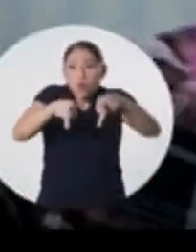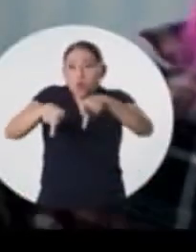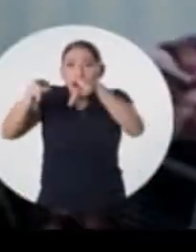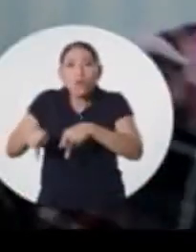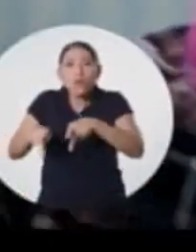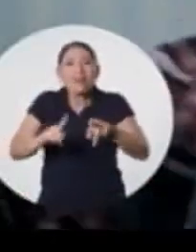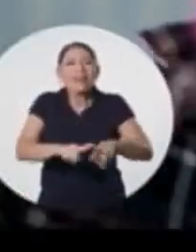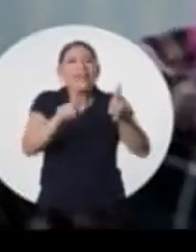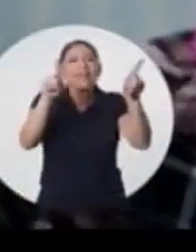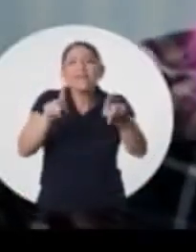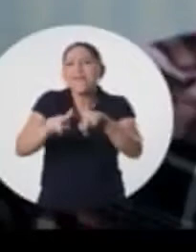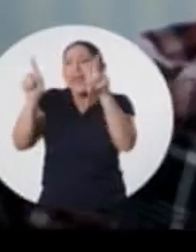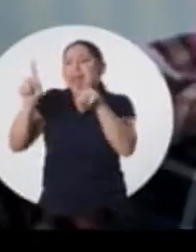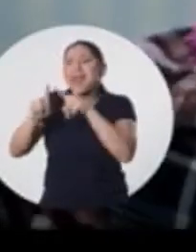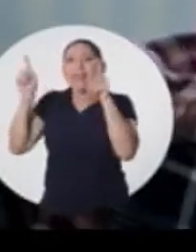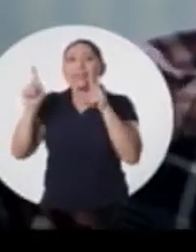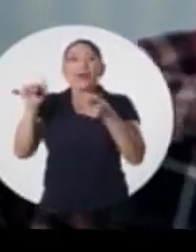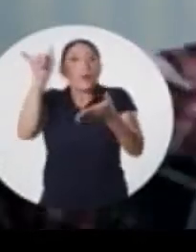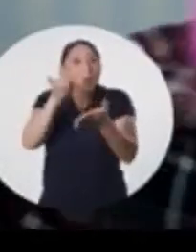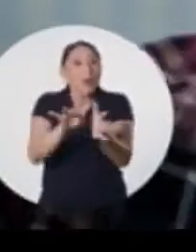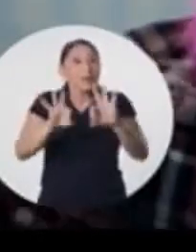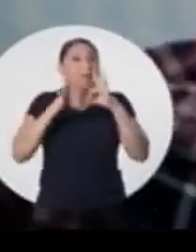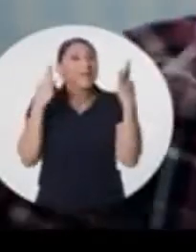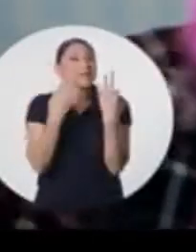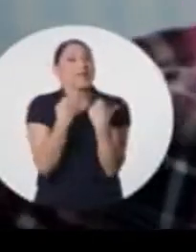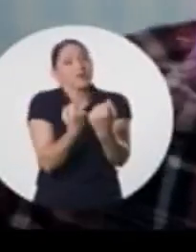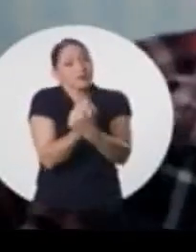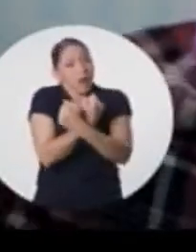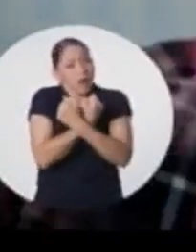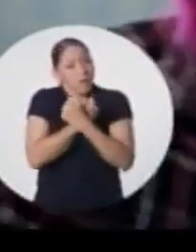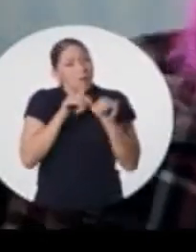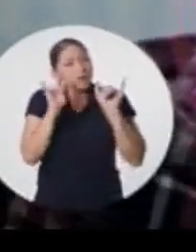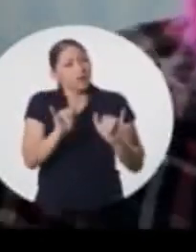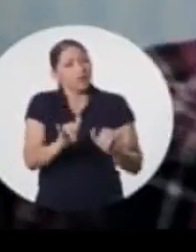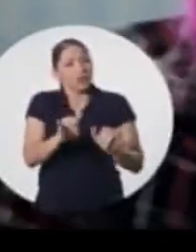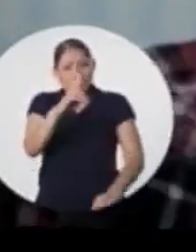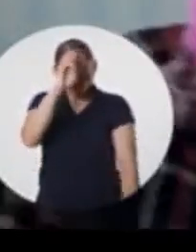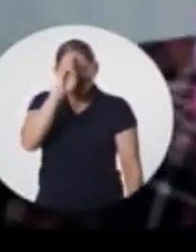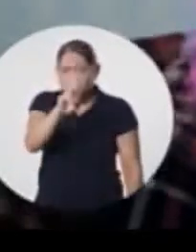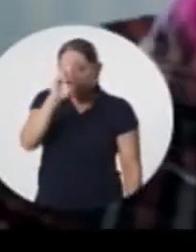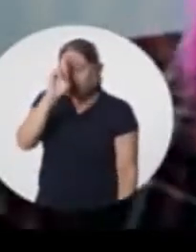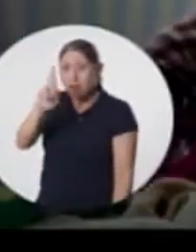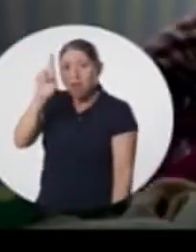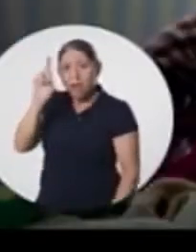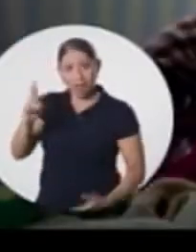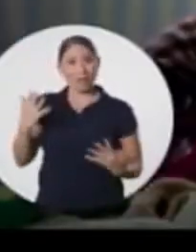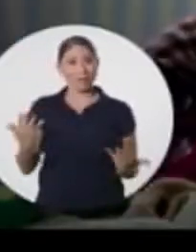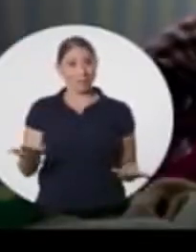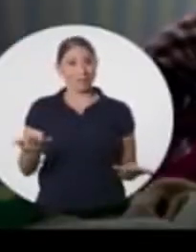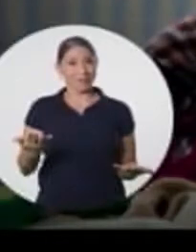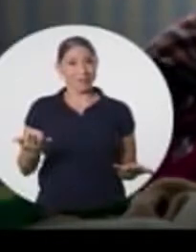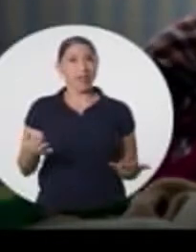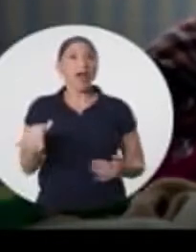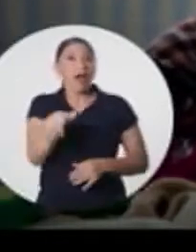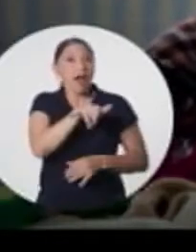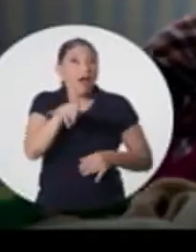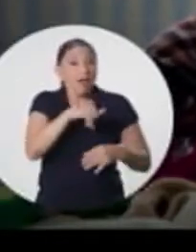somos diferentes. Por eso, en la familia nos amamos como somos y nos respetamos.